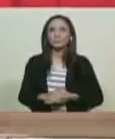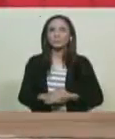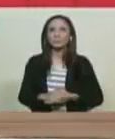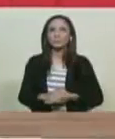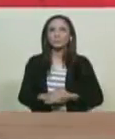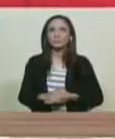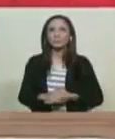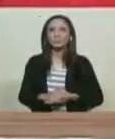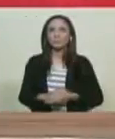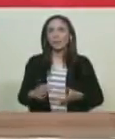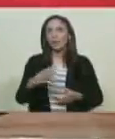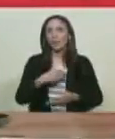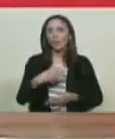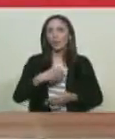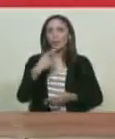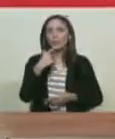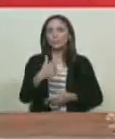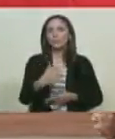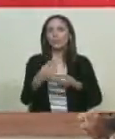No se puede decir esto por aquí.